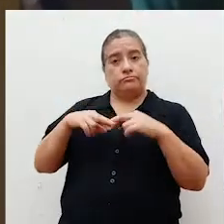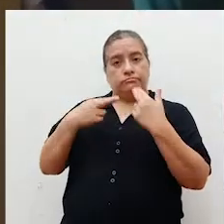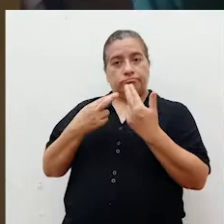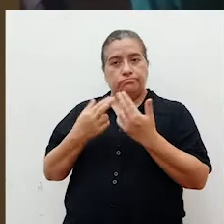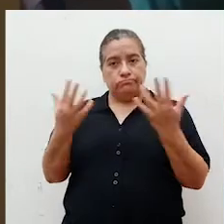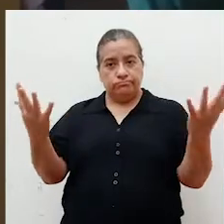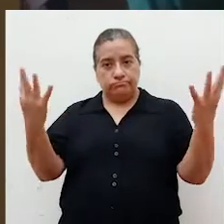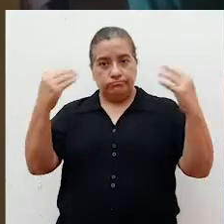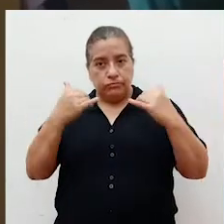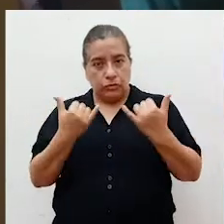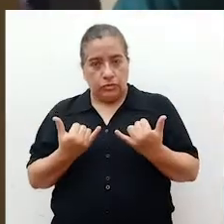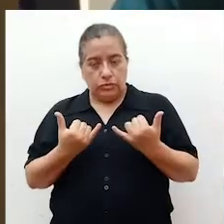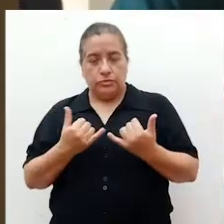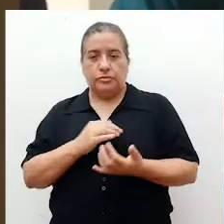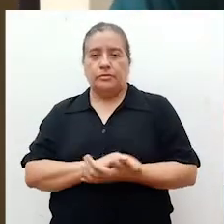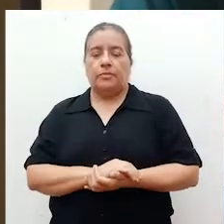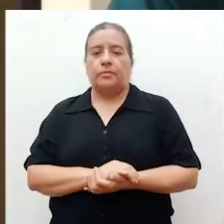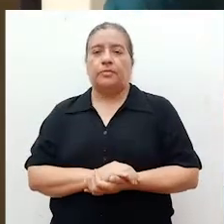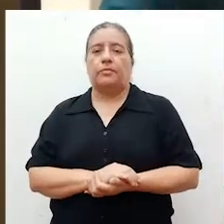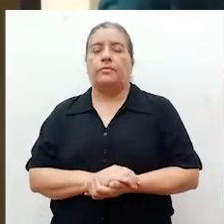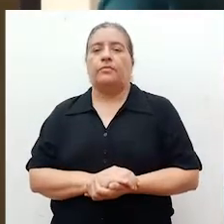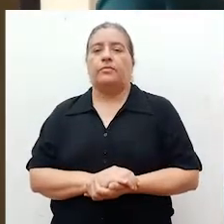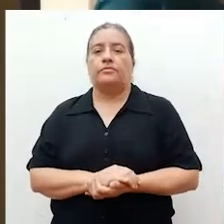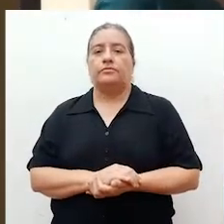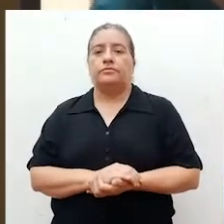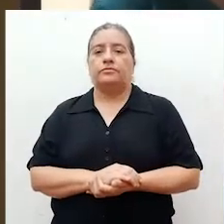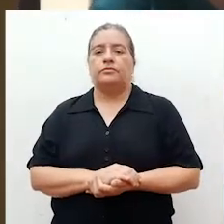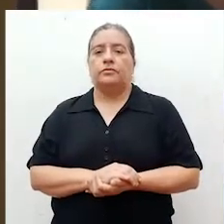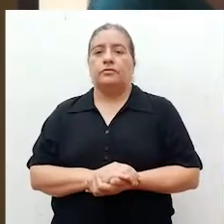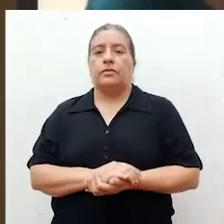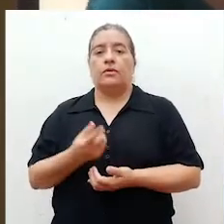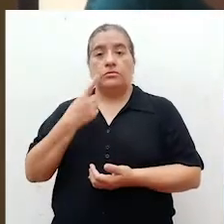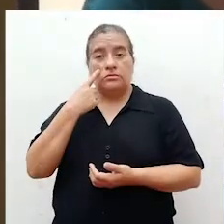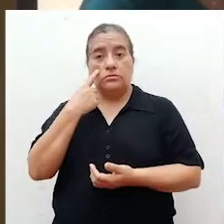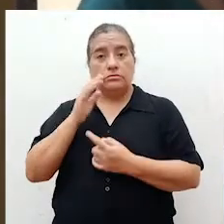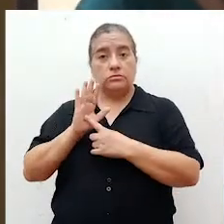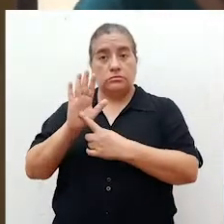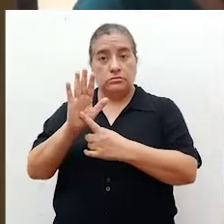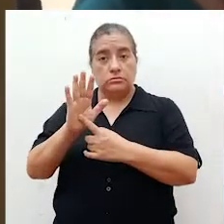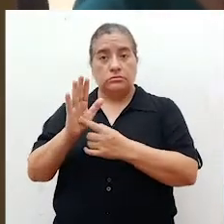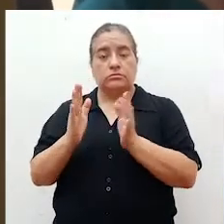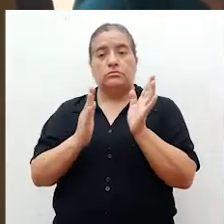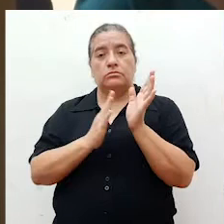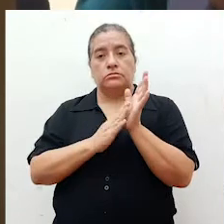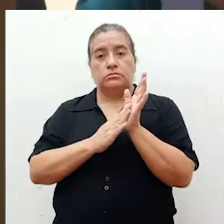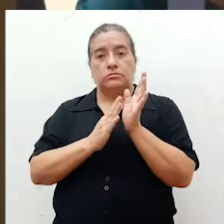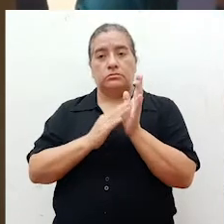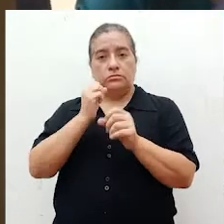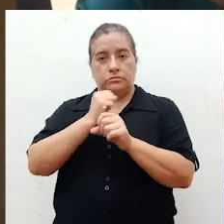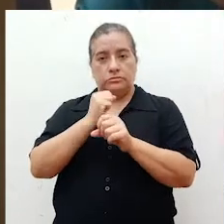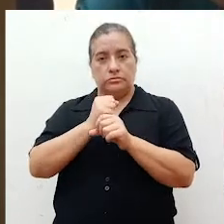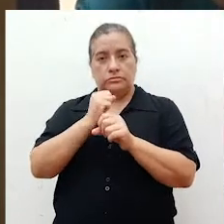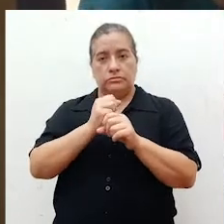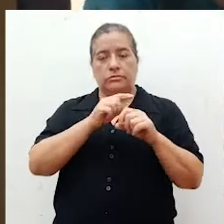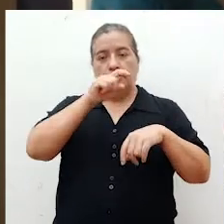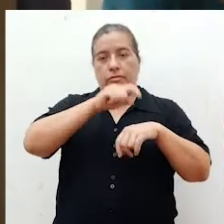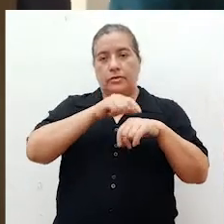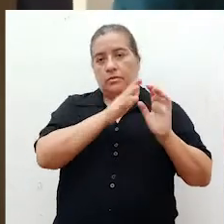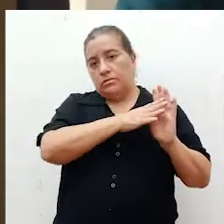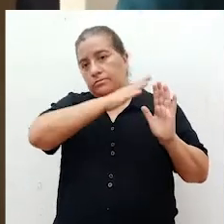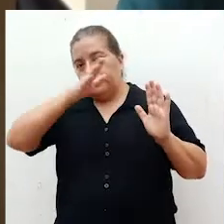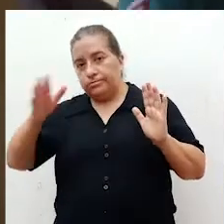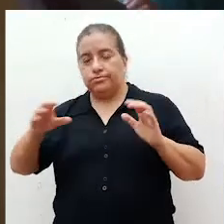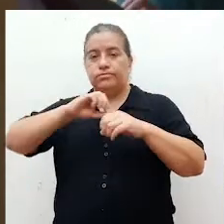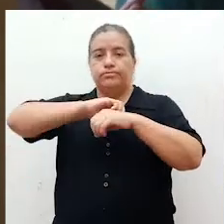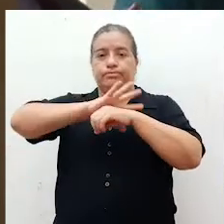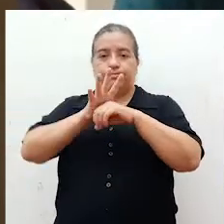ustedes esta jornada que vamos a dedicar para dar a conocer el trabajo de